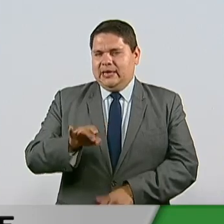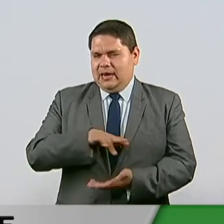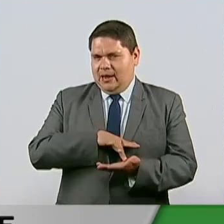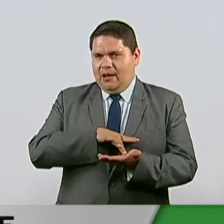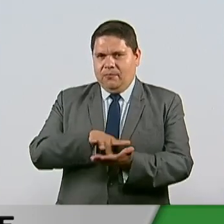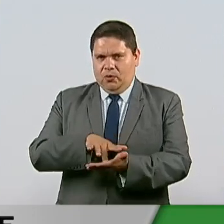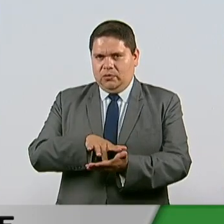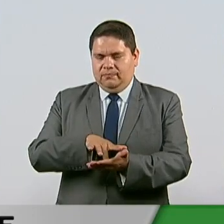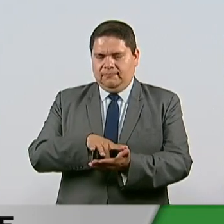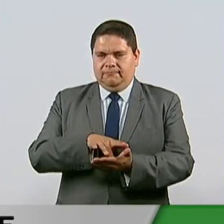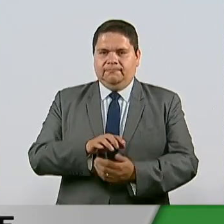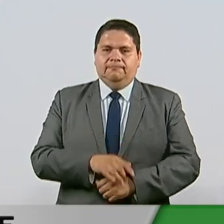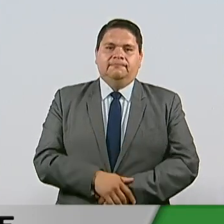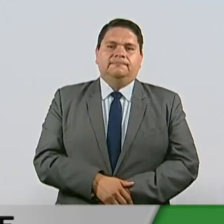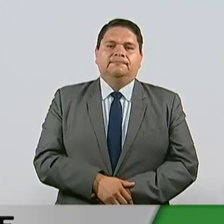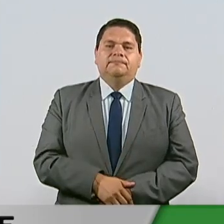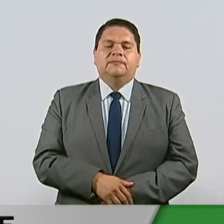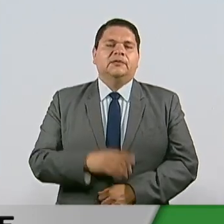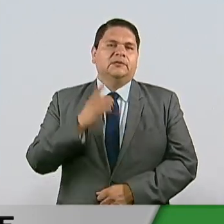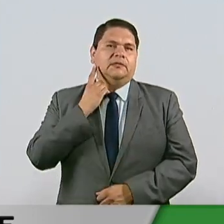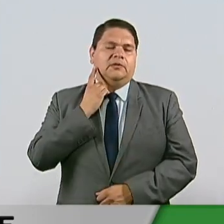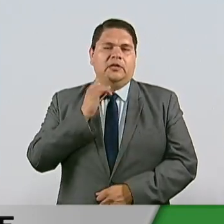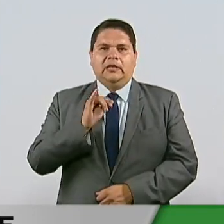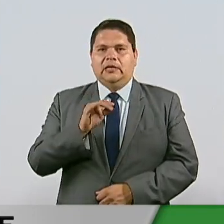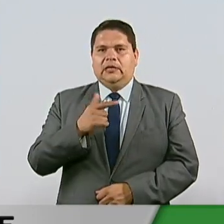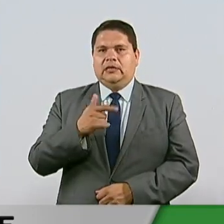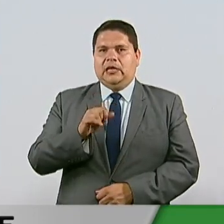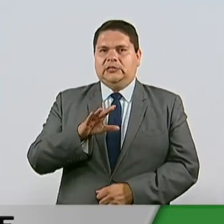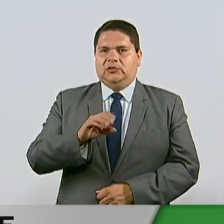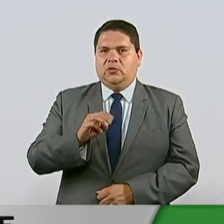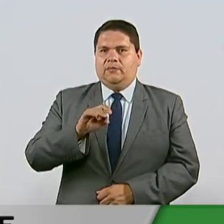Instituto Nacional Electoral. Habla el diputado Ignacio Mier.